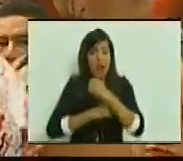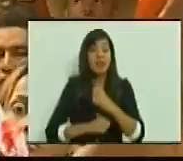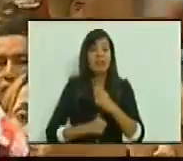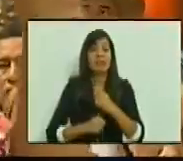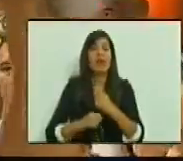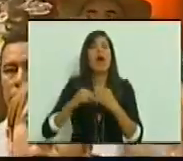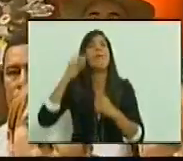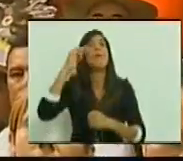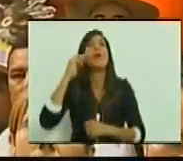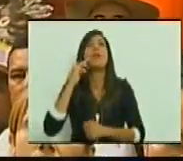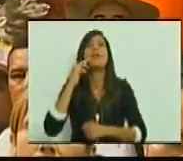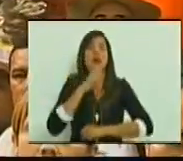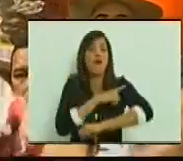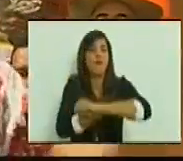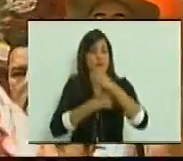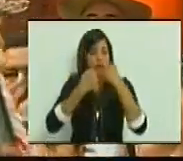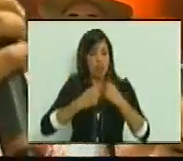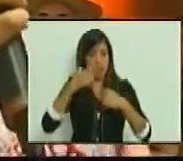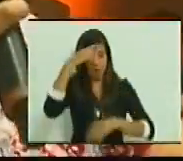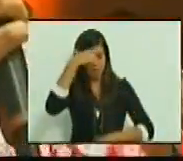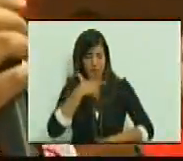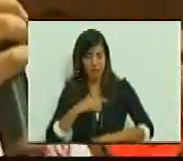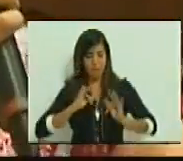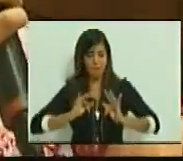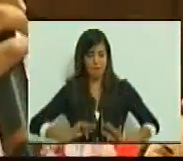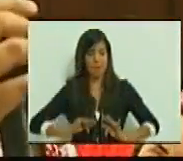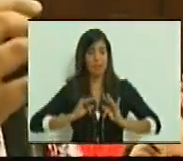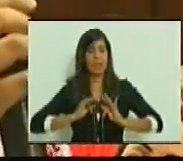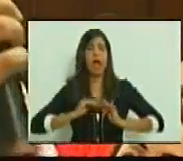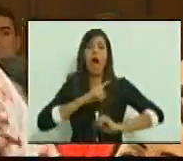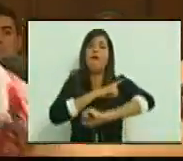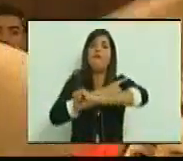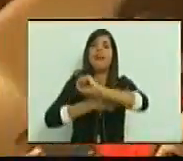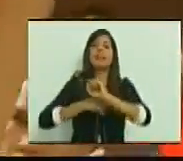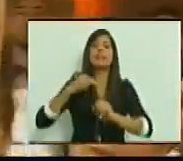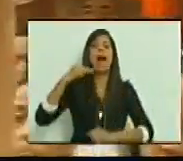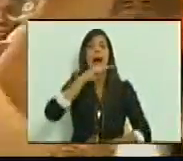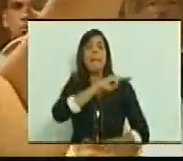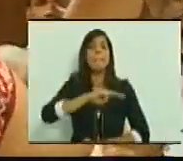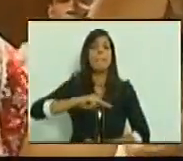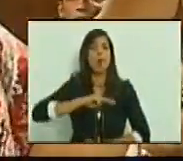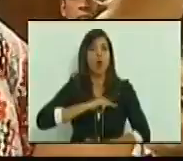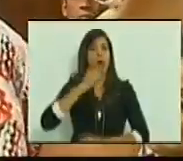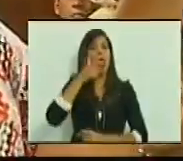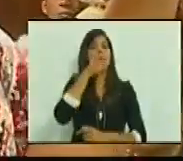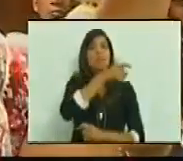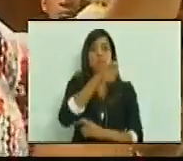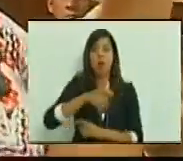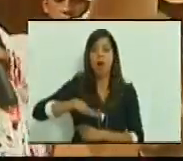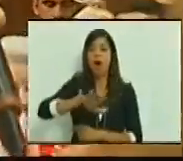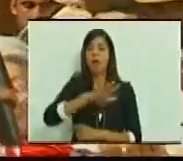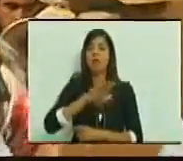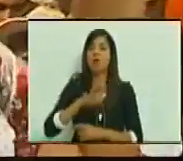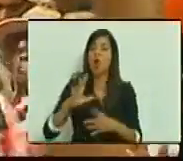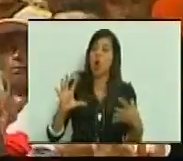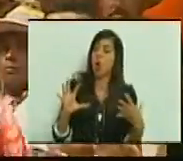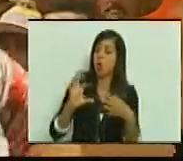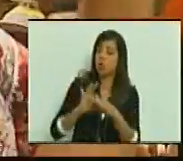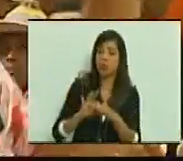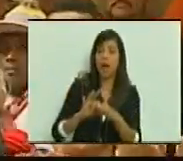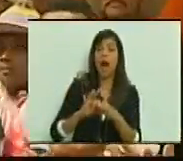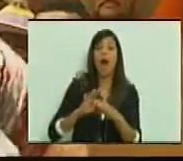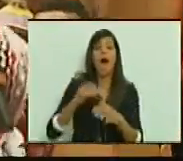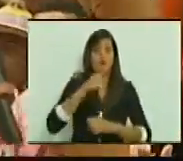la fuerza física, sino la fuerza moral de un pueblo nos va a ayudar a vencer cualquier guerra. Solo la